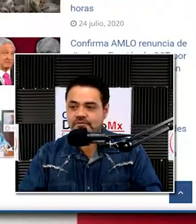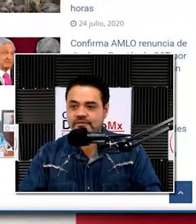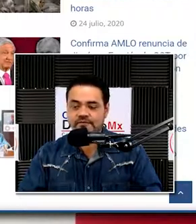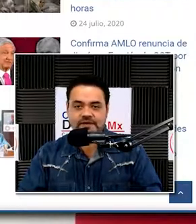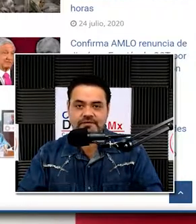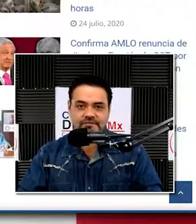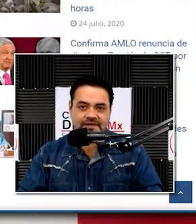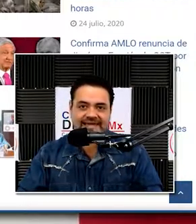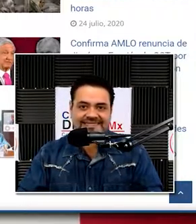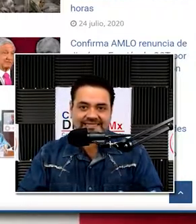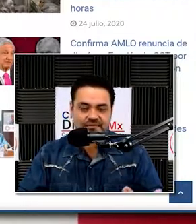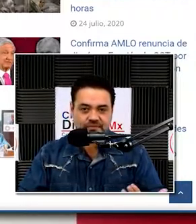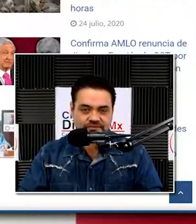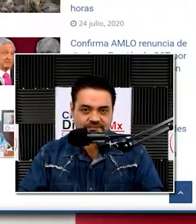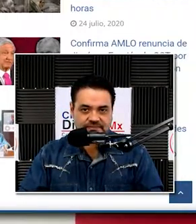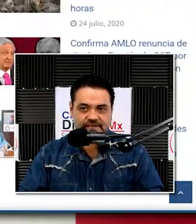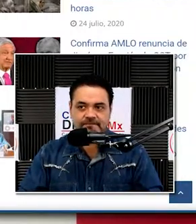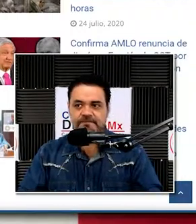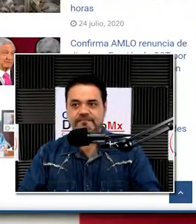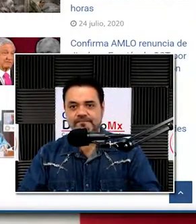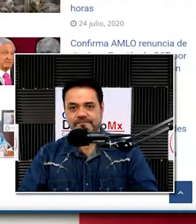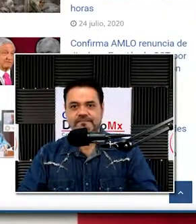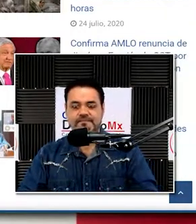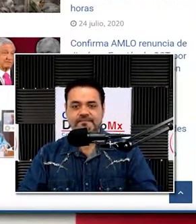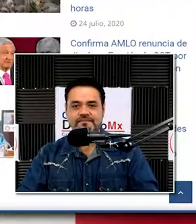Yo lo veo casi imposible.